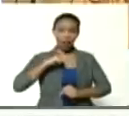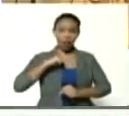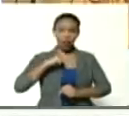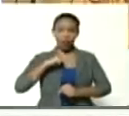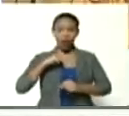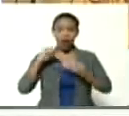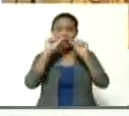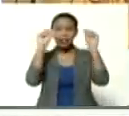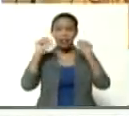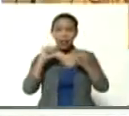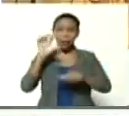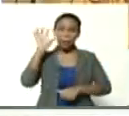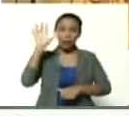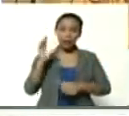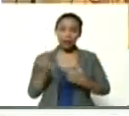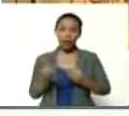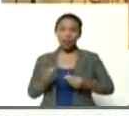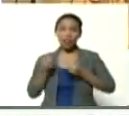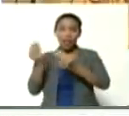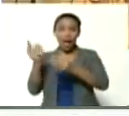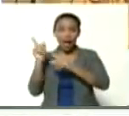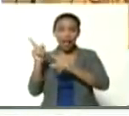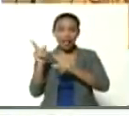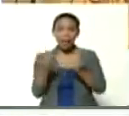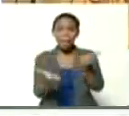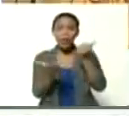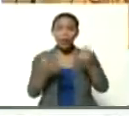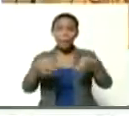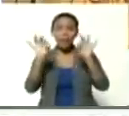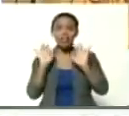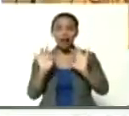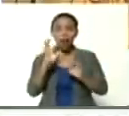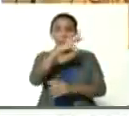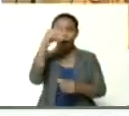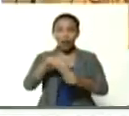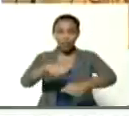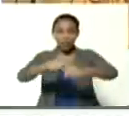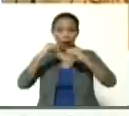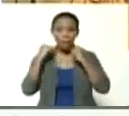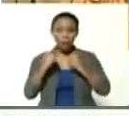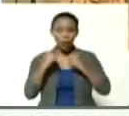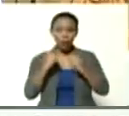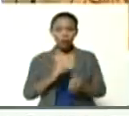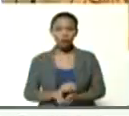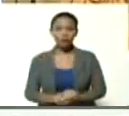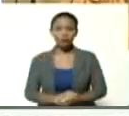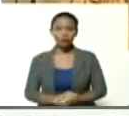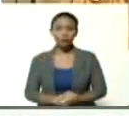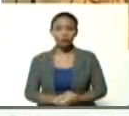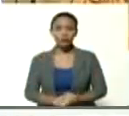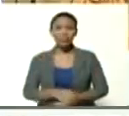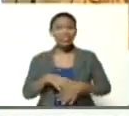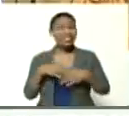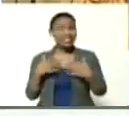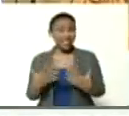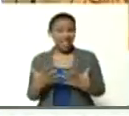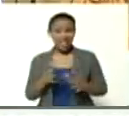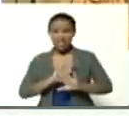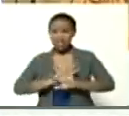Patria recibirán este bono especial cuarentena radical, que ya se